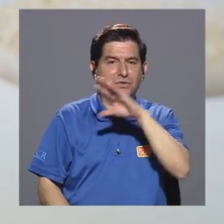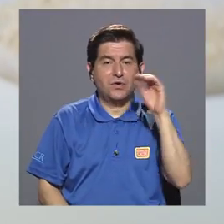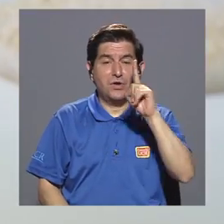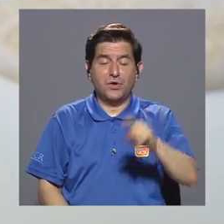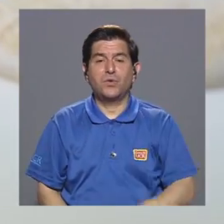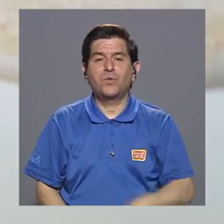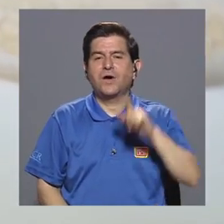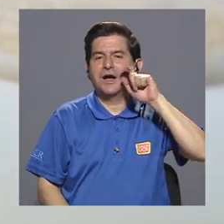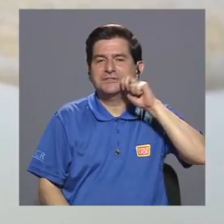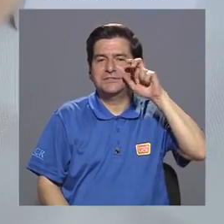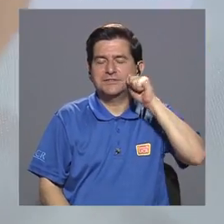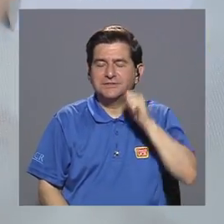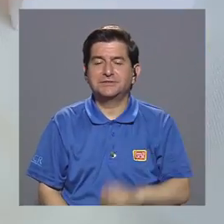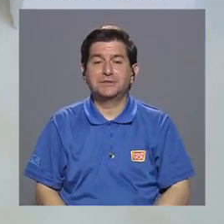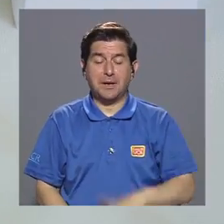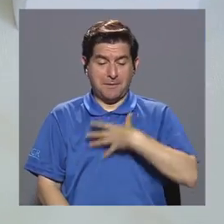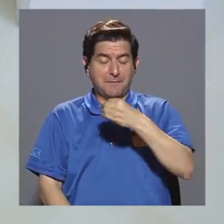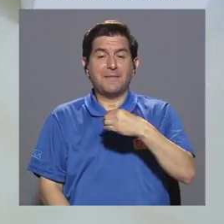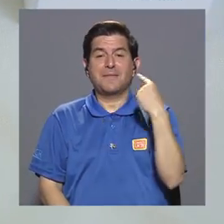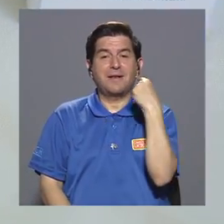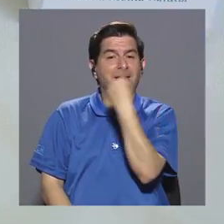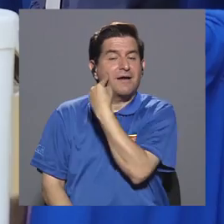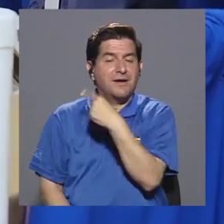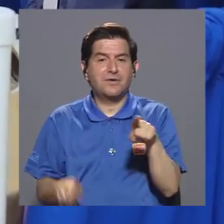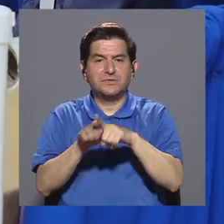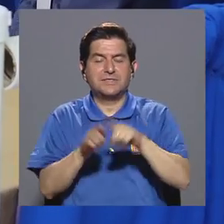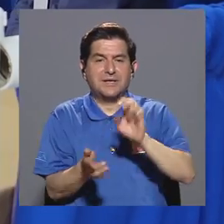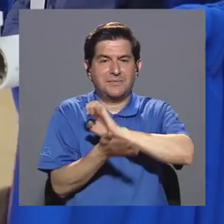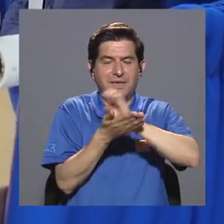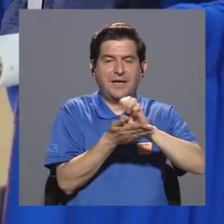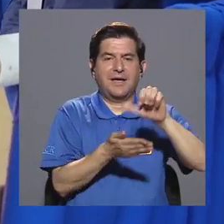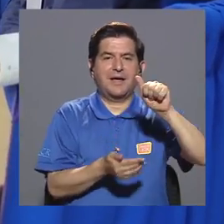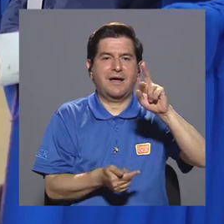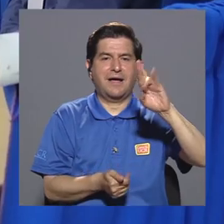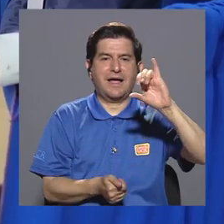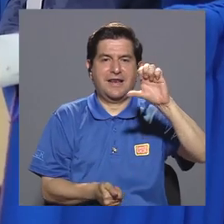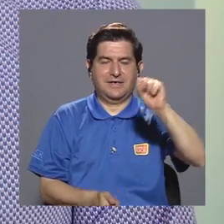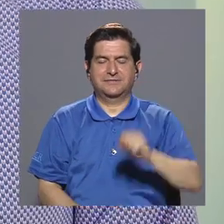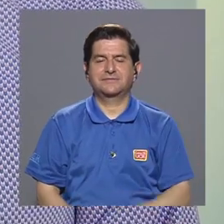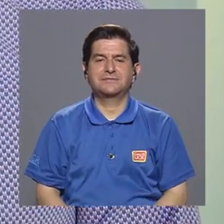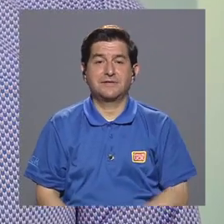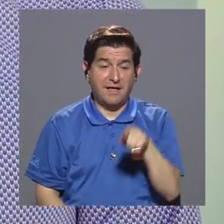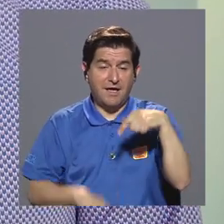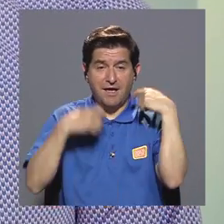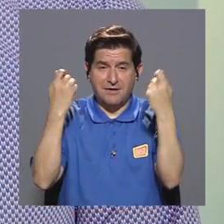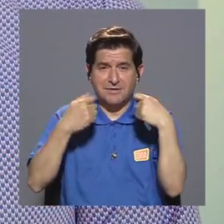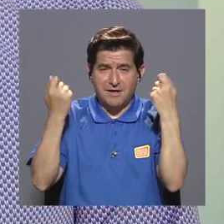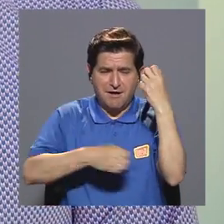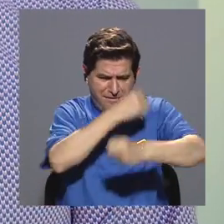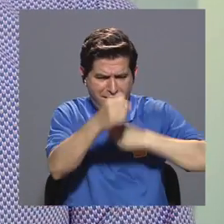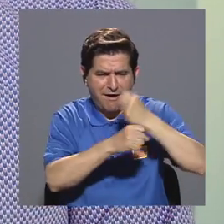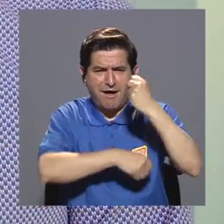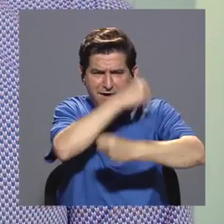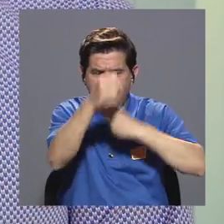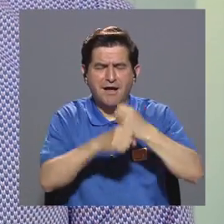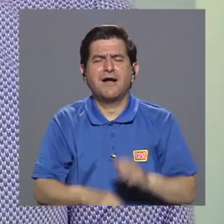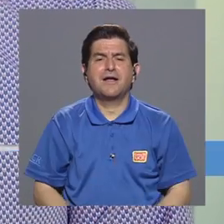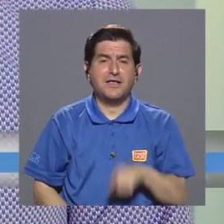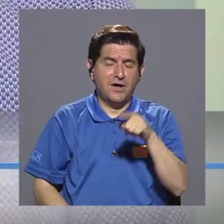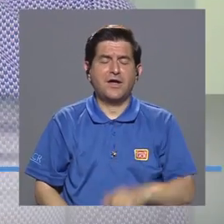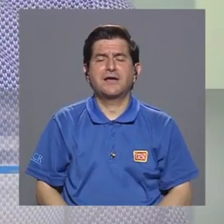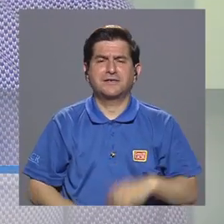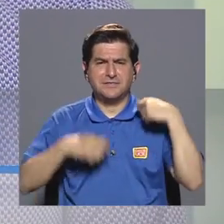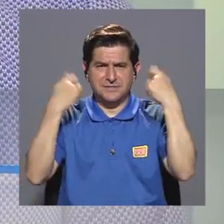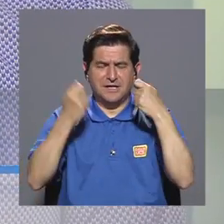mascar capaz de blanquear los dientes y prevenir caries. Esta feria, como todos los años, parte de la Feria de Emprendimiento,